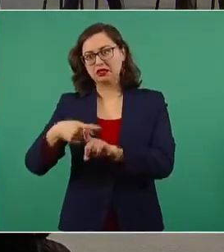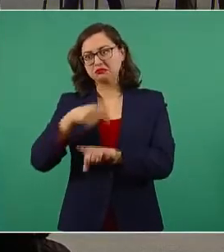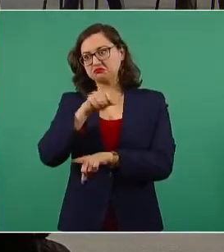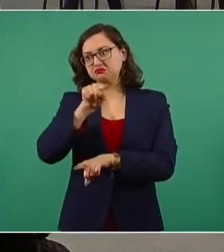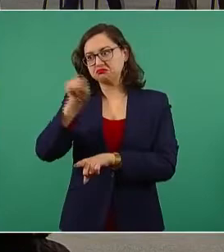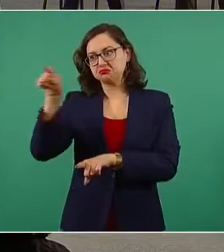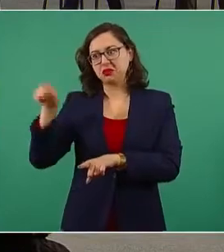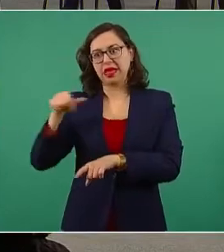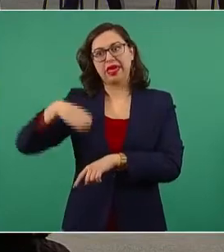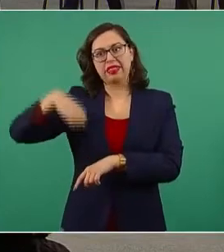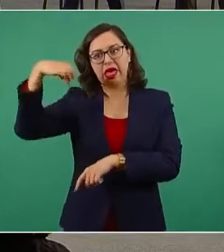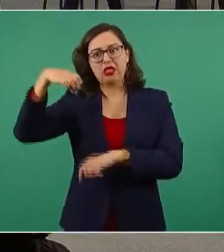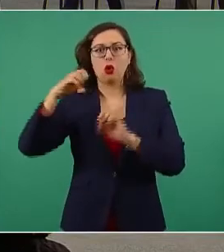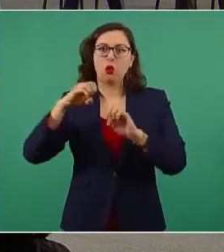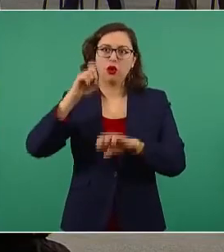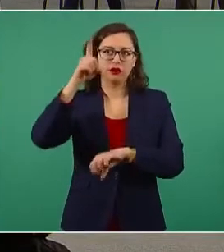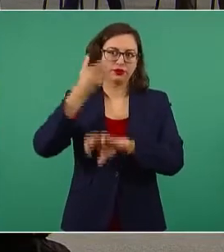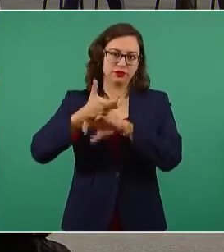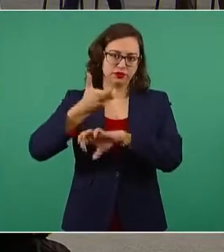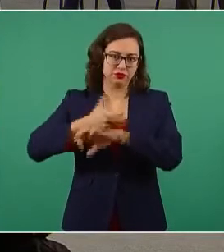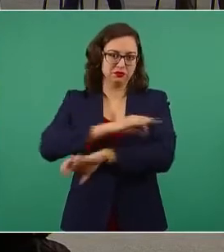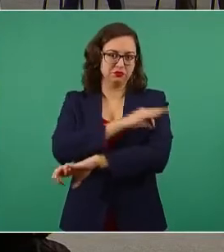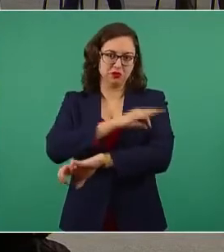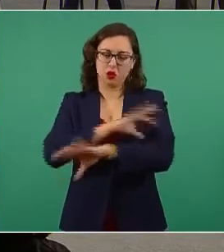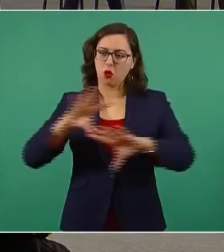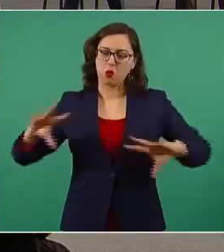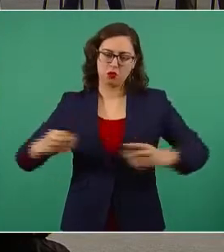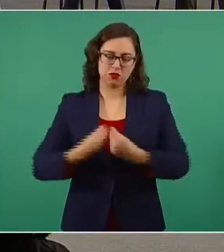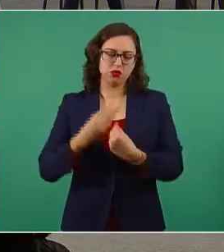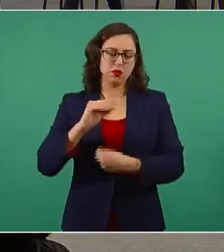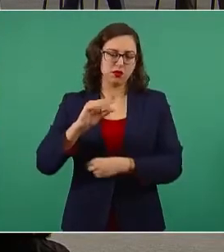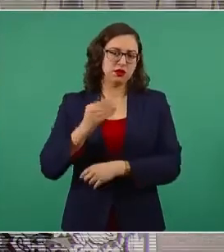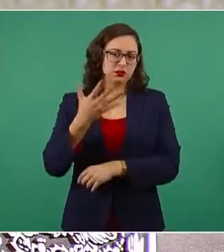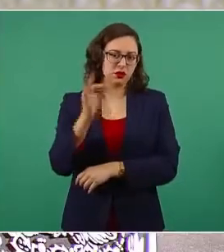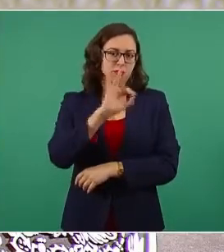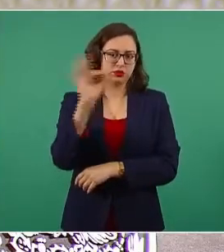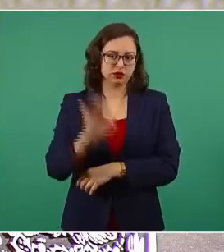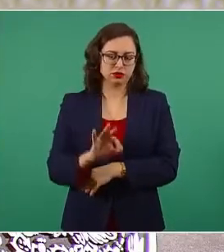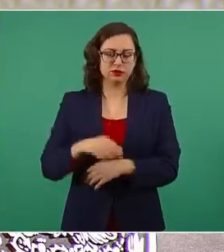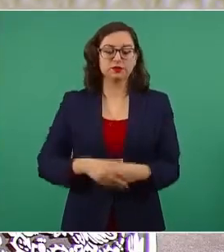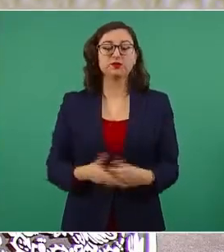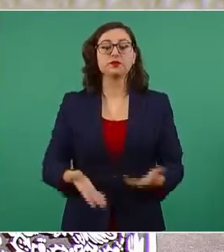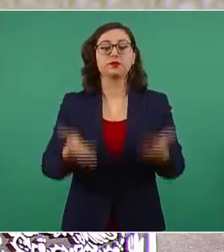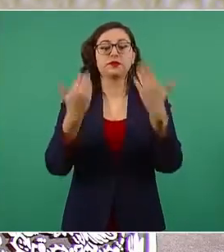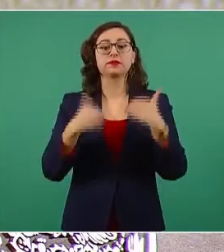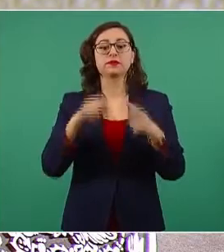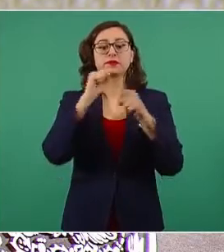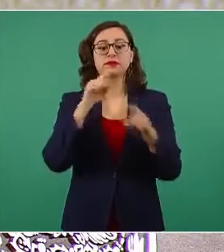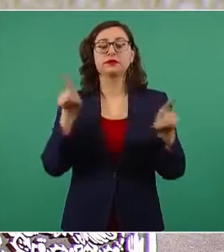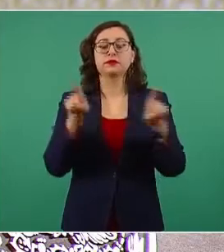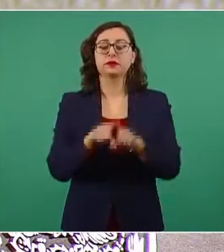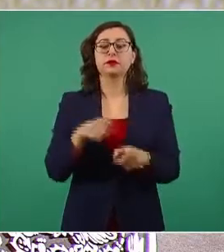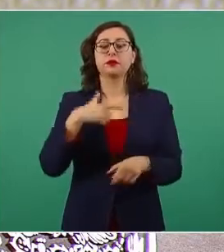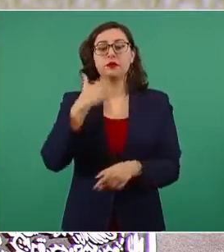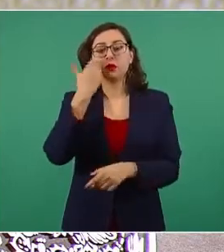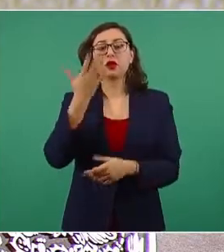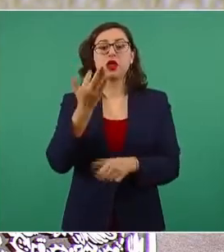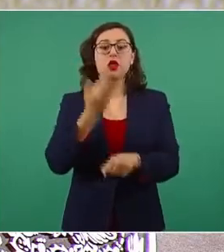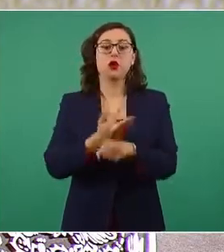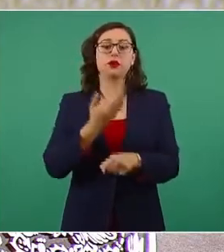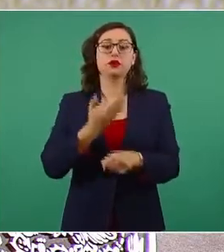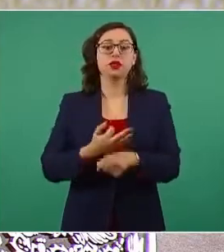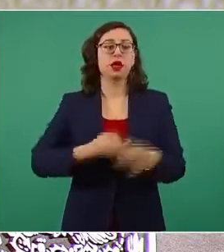es gracias a todas esas fotografías, bueno, es en atención a, precisamente aprovecho como Secretaría de Educación agradecer a todos y cada uno de los